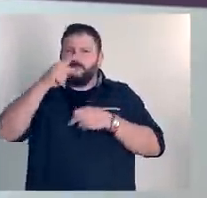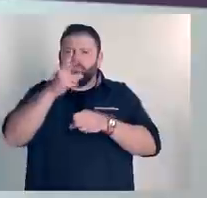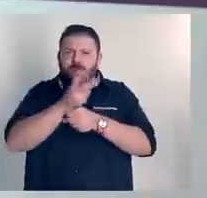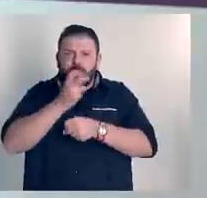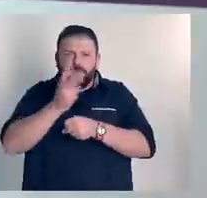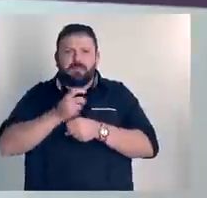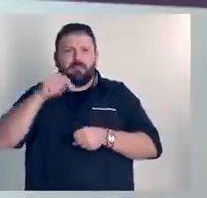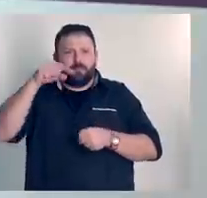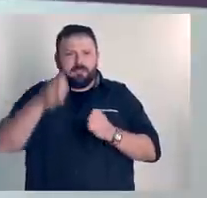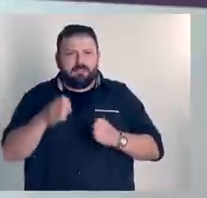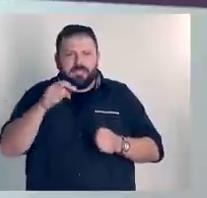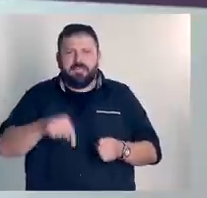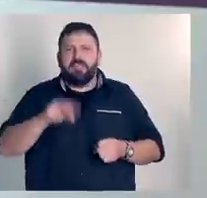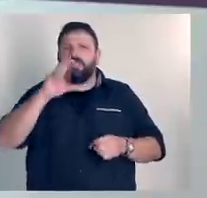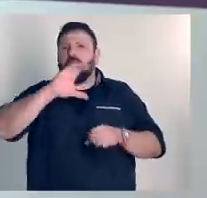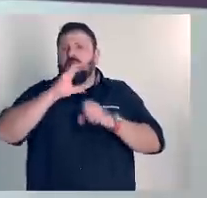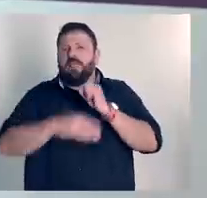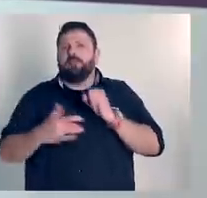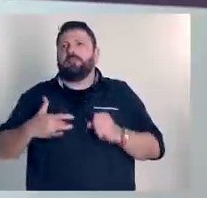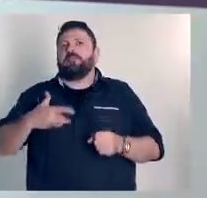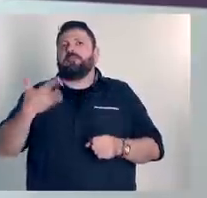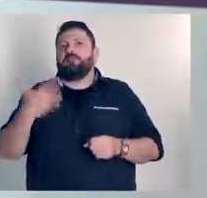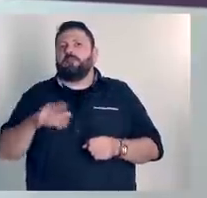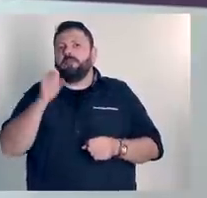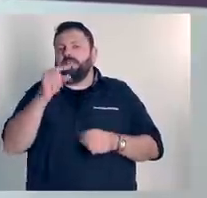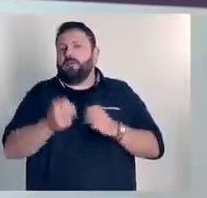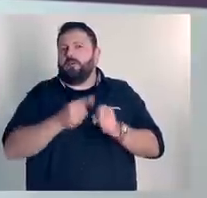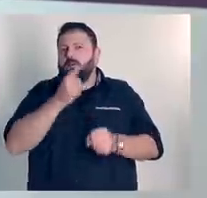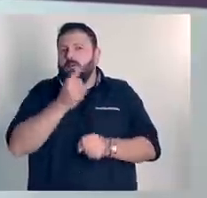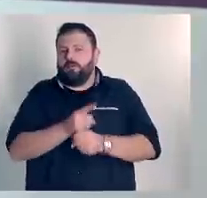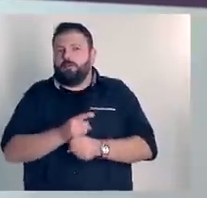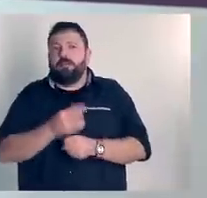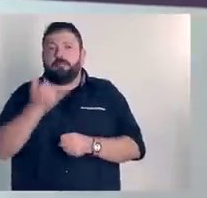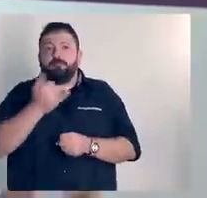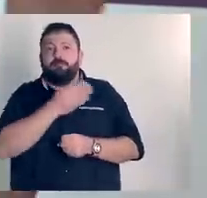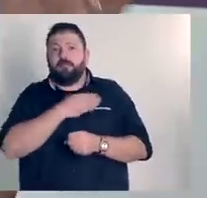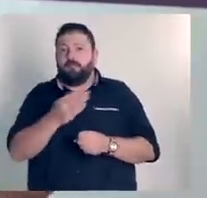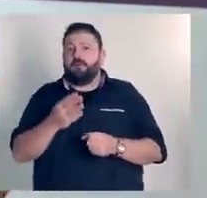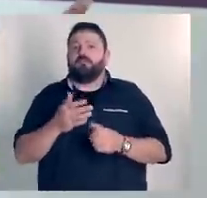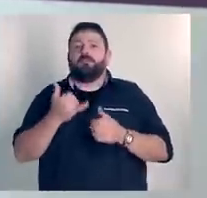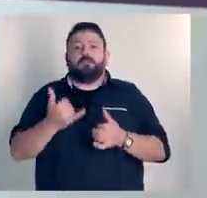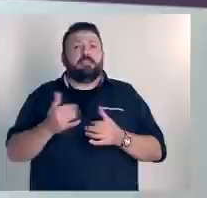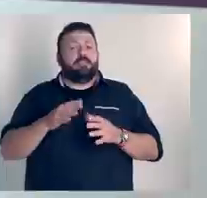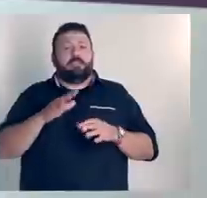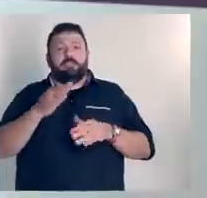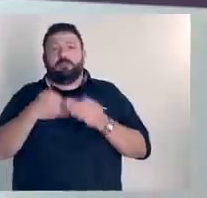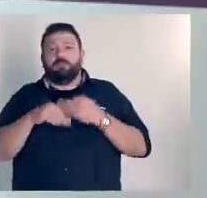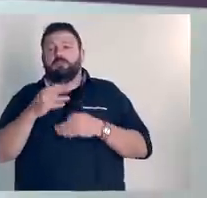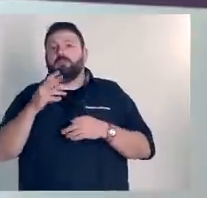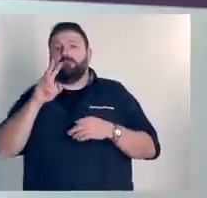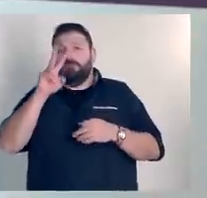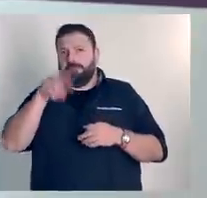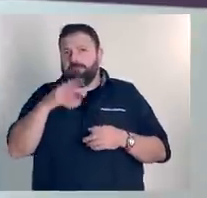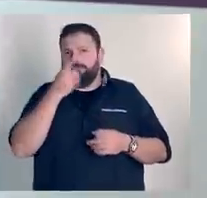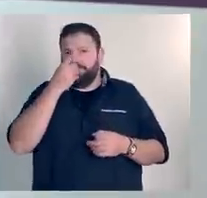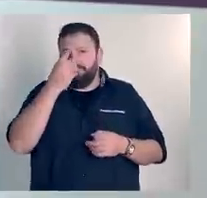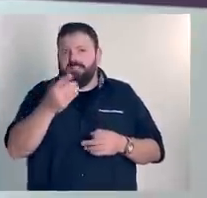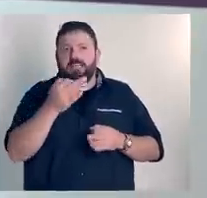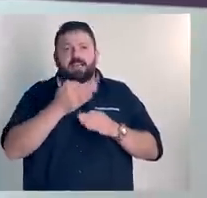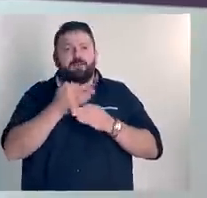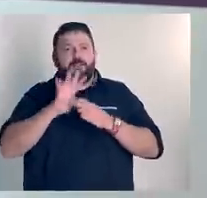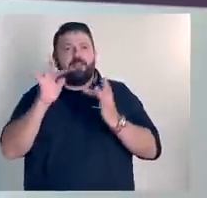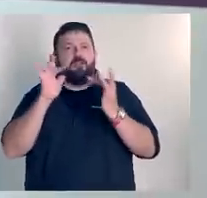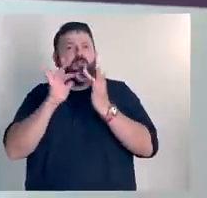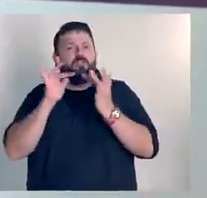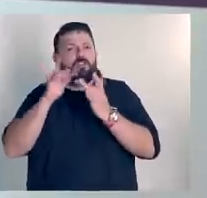que se terminen de enamorar y para que tomen la oportunidad. Y bueno, ahora sí, sin más preámbulo, lo prometido es deuda, tenemos con nosotros a